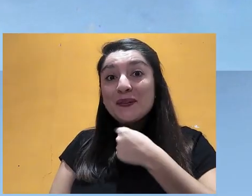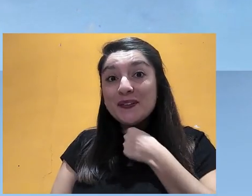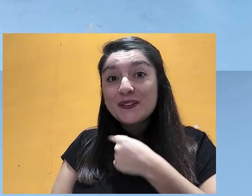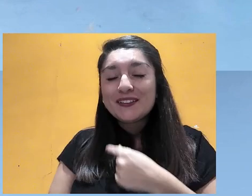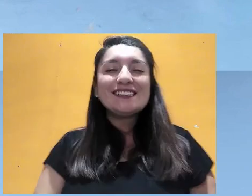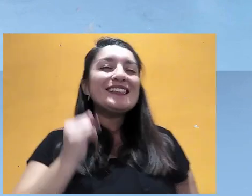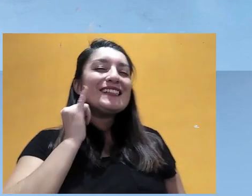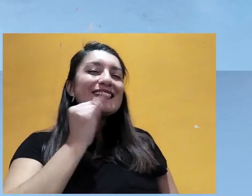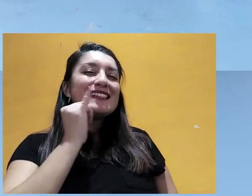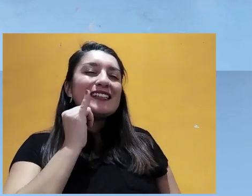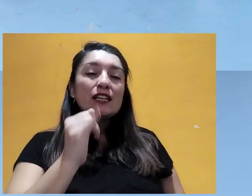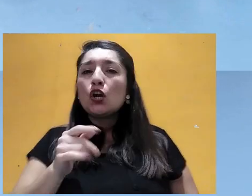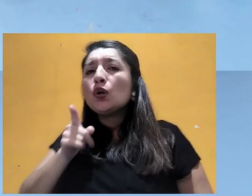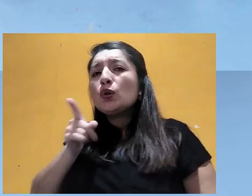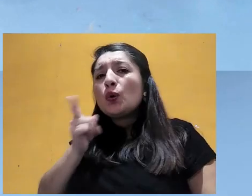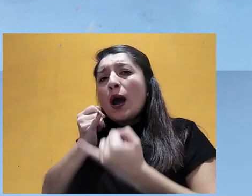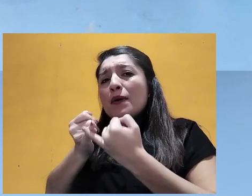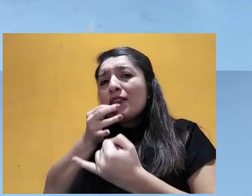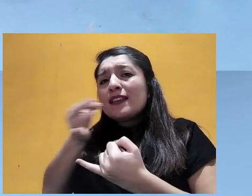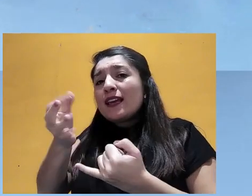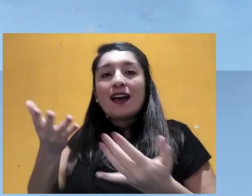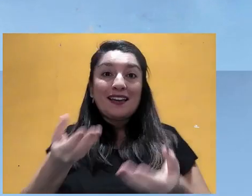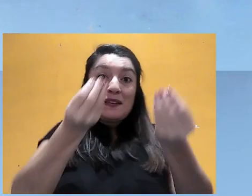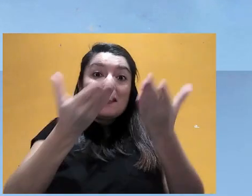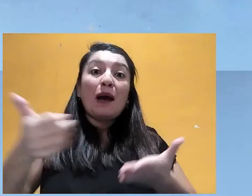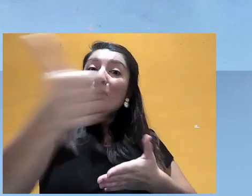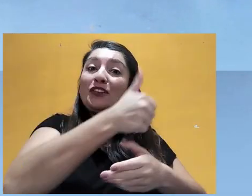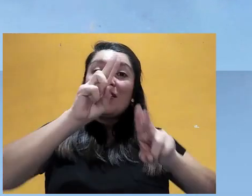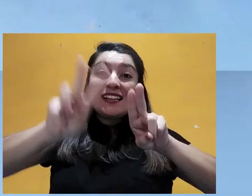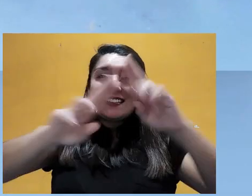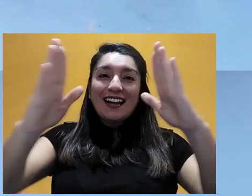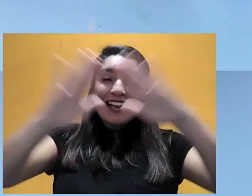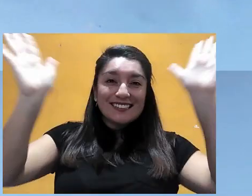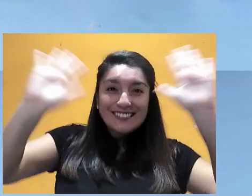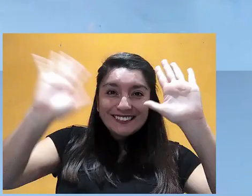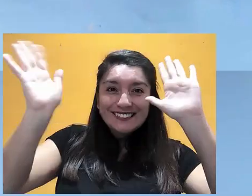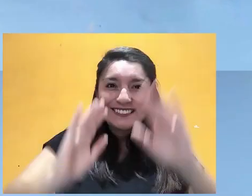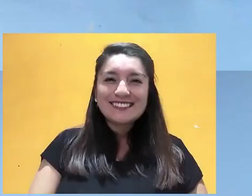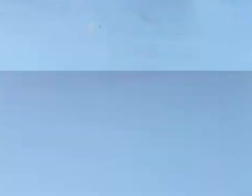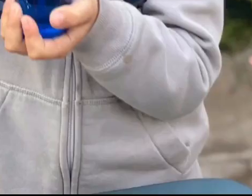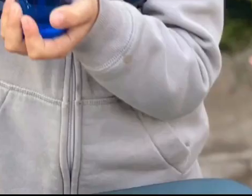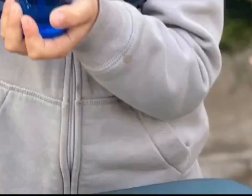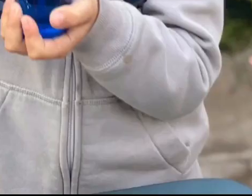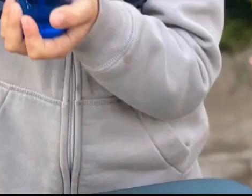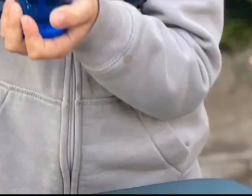¿Te gustó? Sí. ¿Y qué le vas a decir a los amigos? Les invitamos a todos que lo hagan en su casa. ¡Chao! ¡Chao!